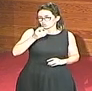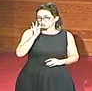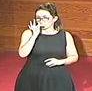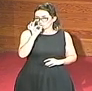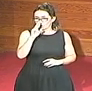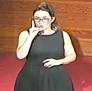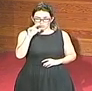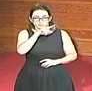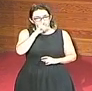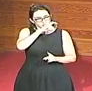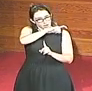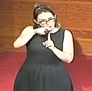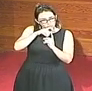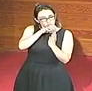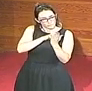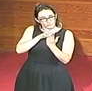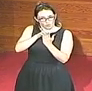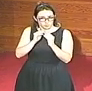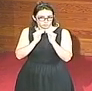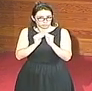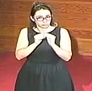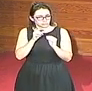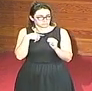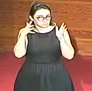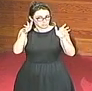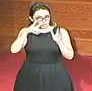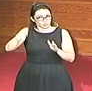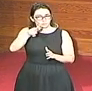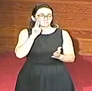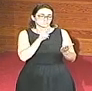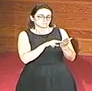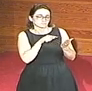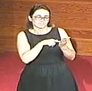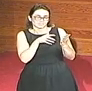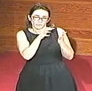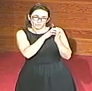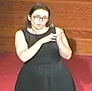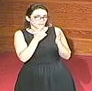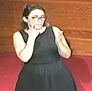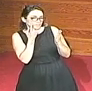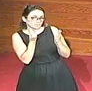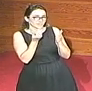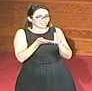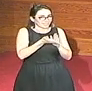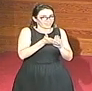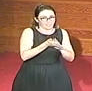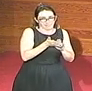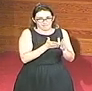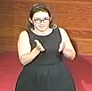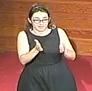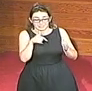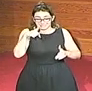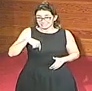News Report, y está muy bien porque te da la pista de las tendencias, de por dónde vamos. Y este año ha sido